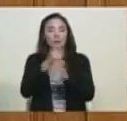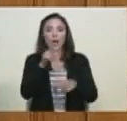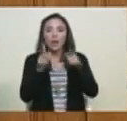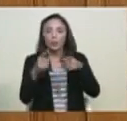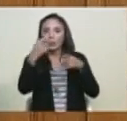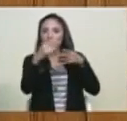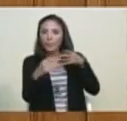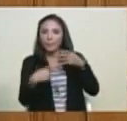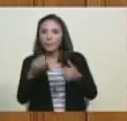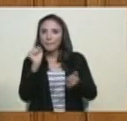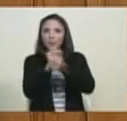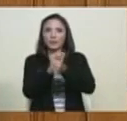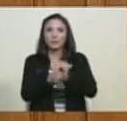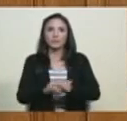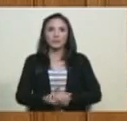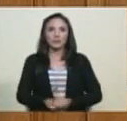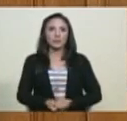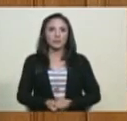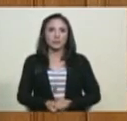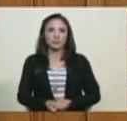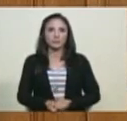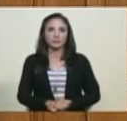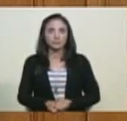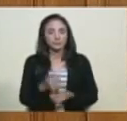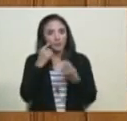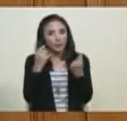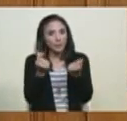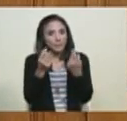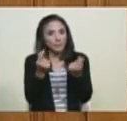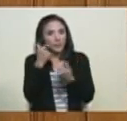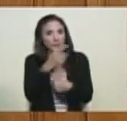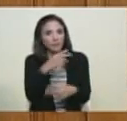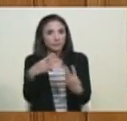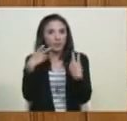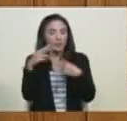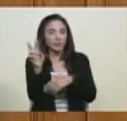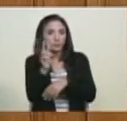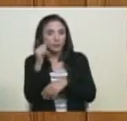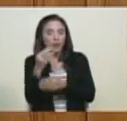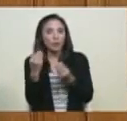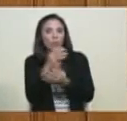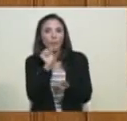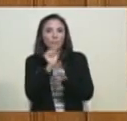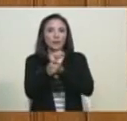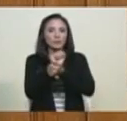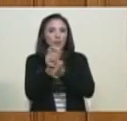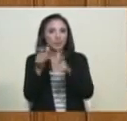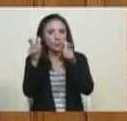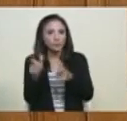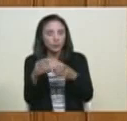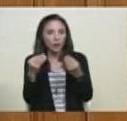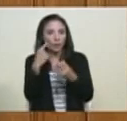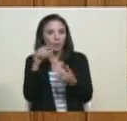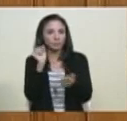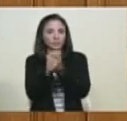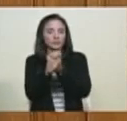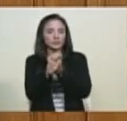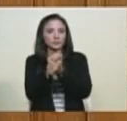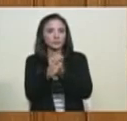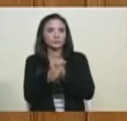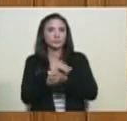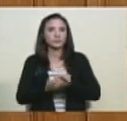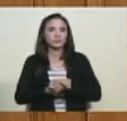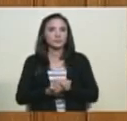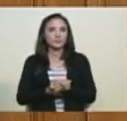elementos. Atención, Venezuela, atención. ¿Cómo se capturó esta gente? ¿Saben ustedes,